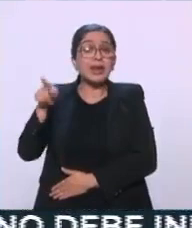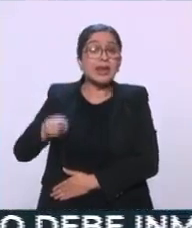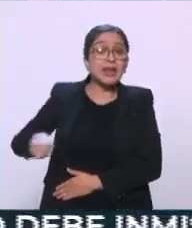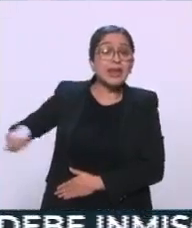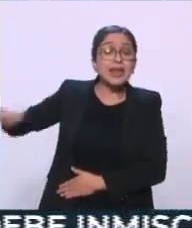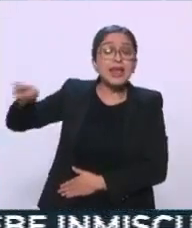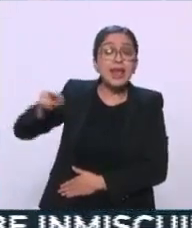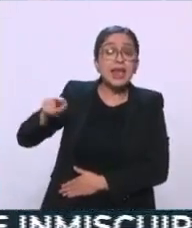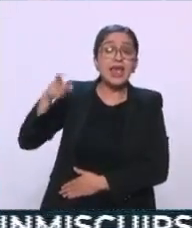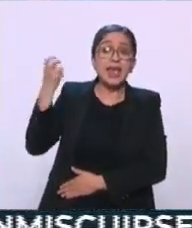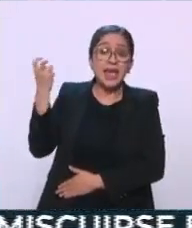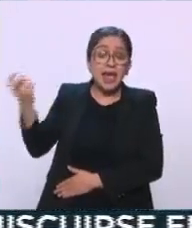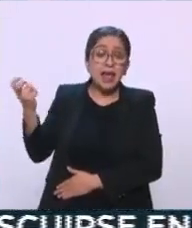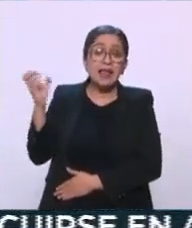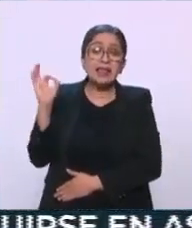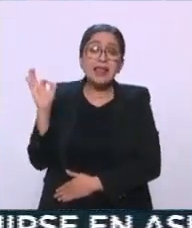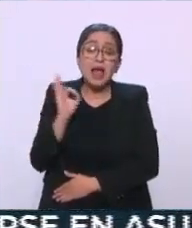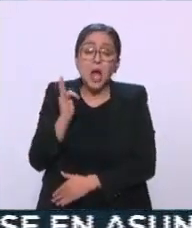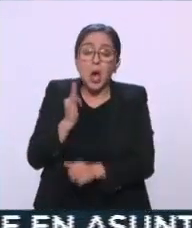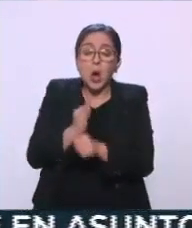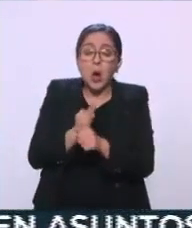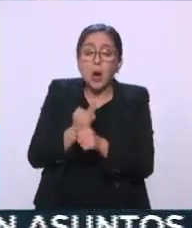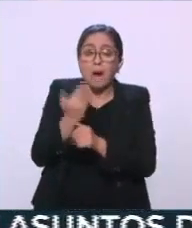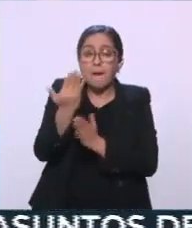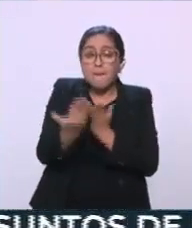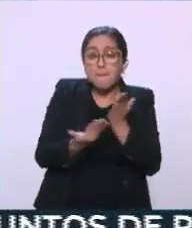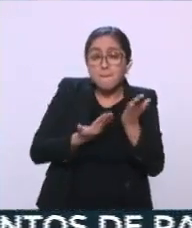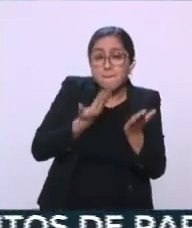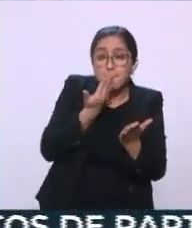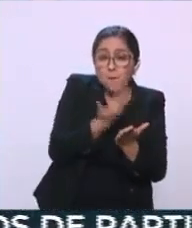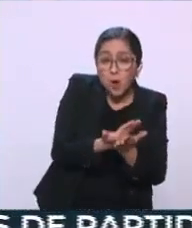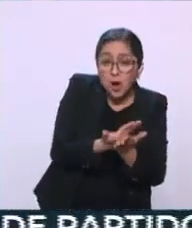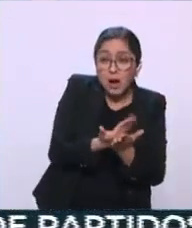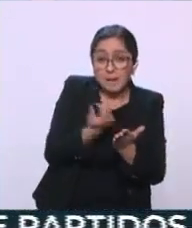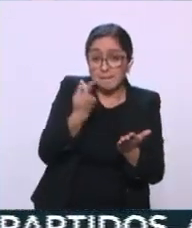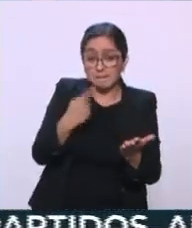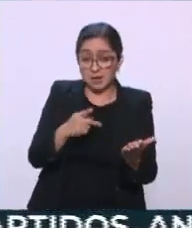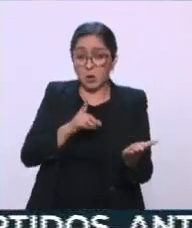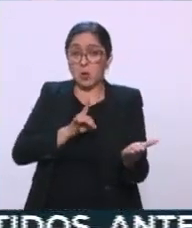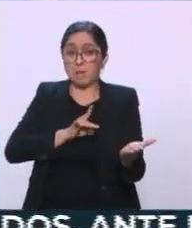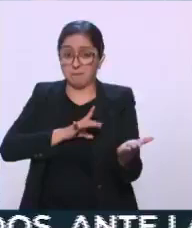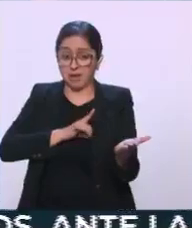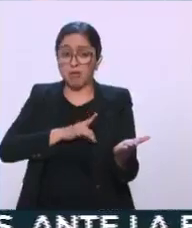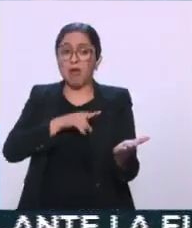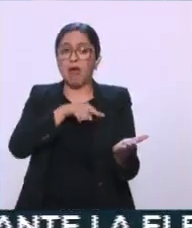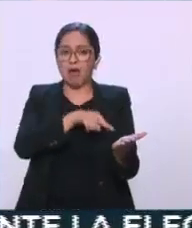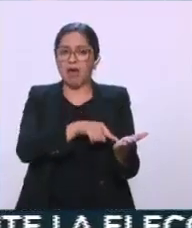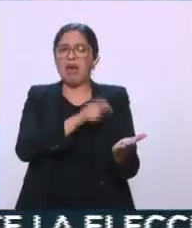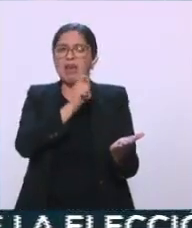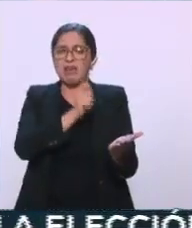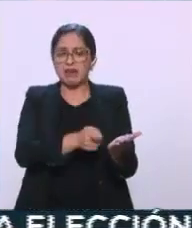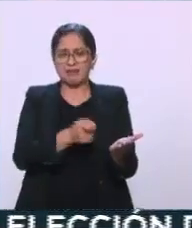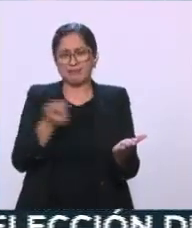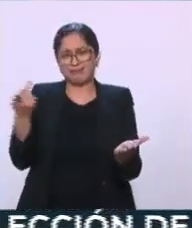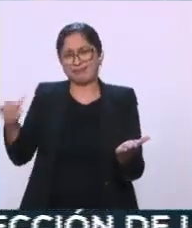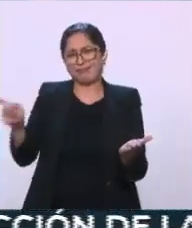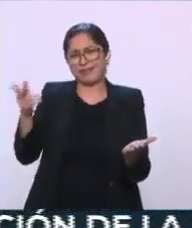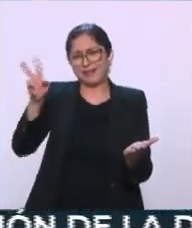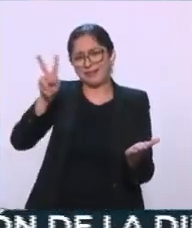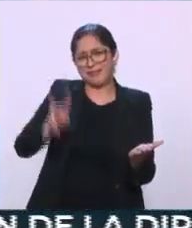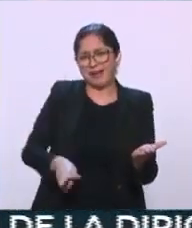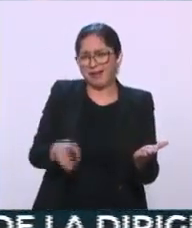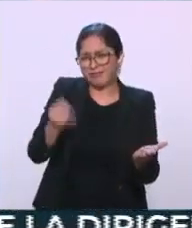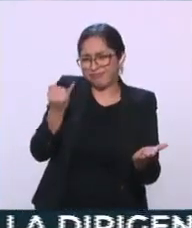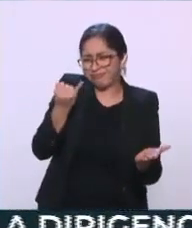pueden apenas proponer, pedir con mucho miedo, con pobreza argumental, lo que es increíble y hasta